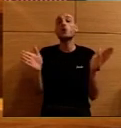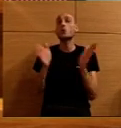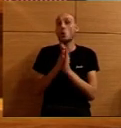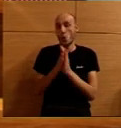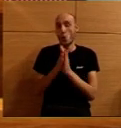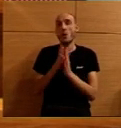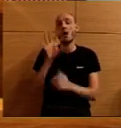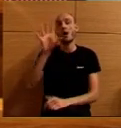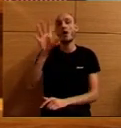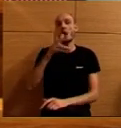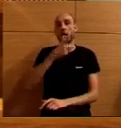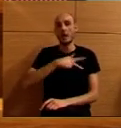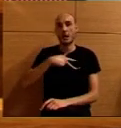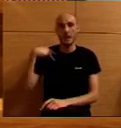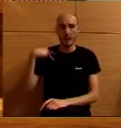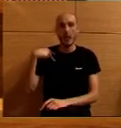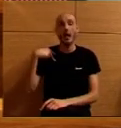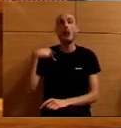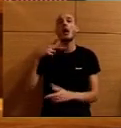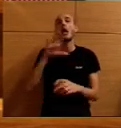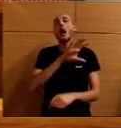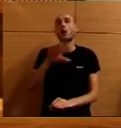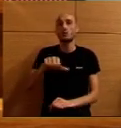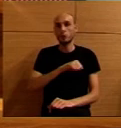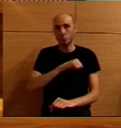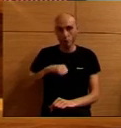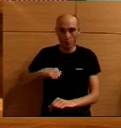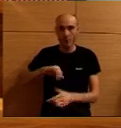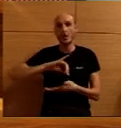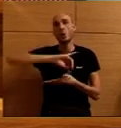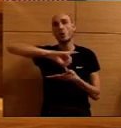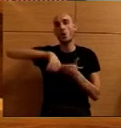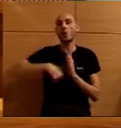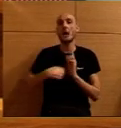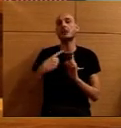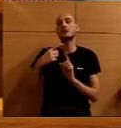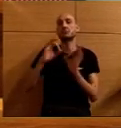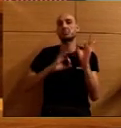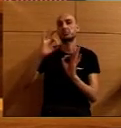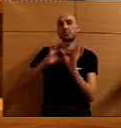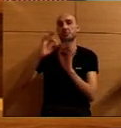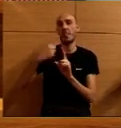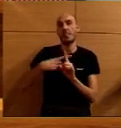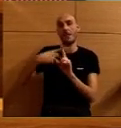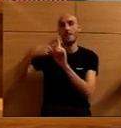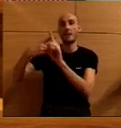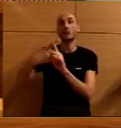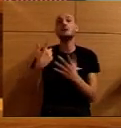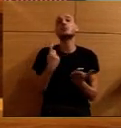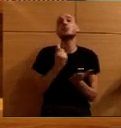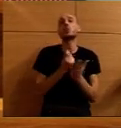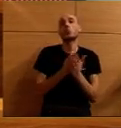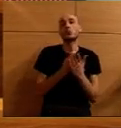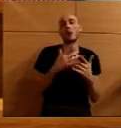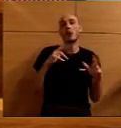las administraciones locales o comunidades autónomas, según el tipo de cuota, y ahí, en este sentido hay una cuota municipal, una provincial y